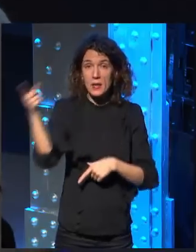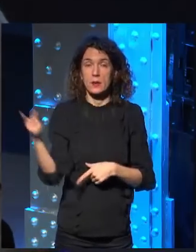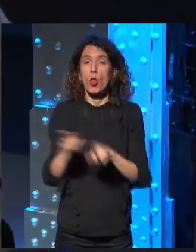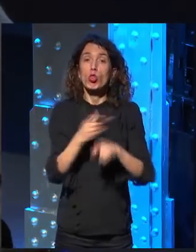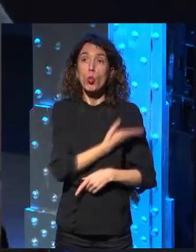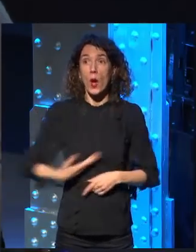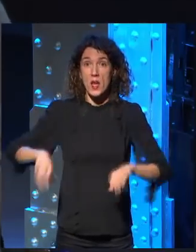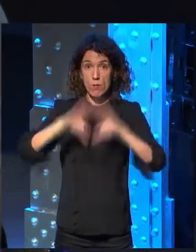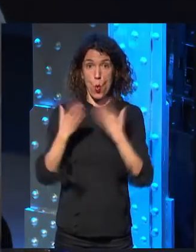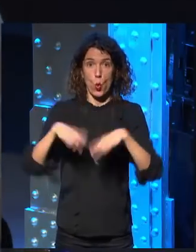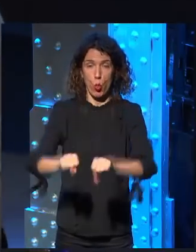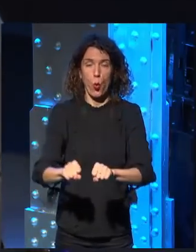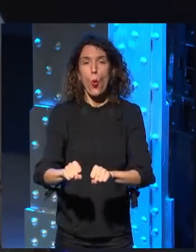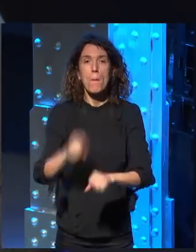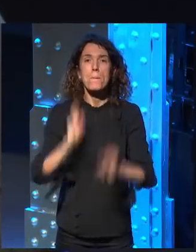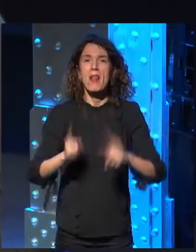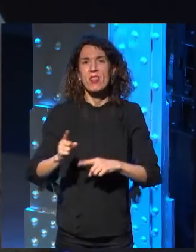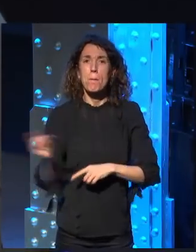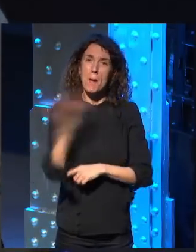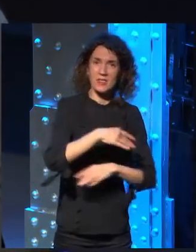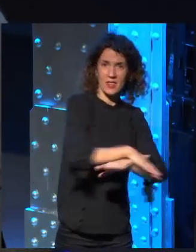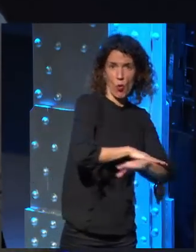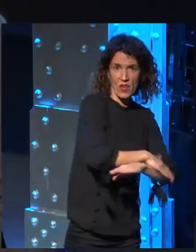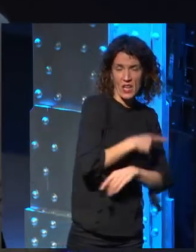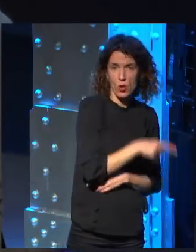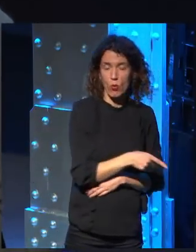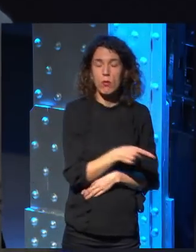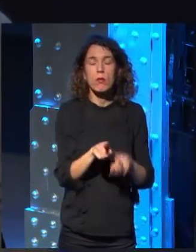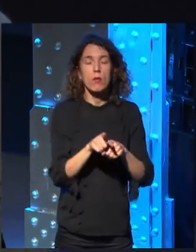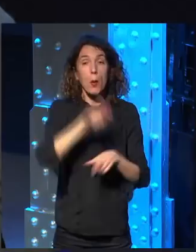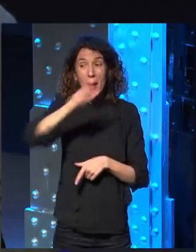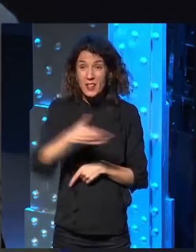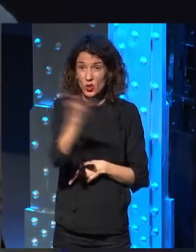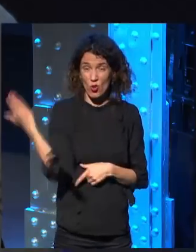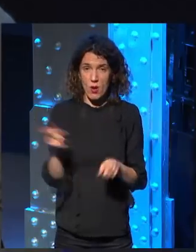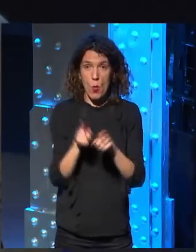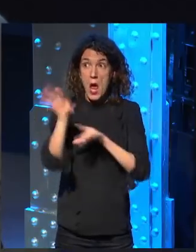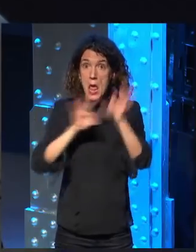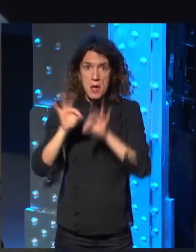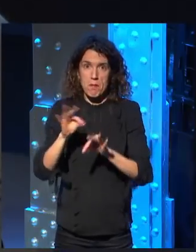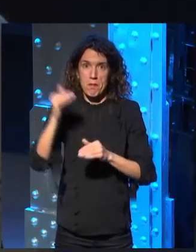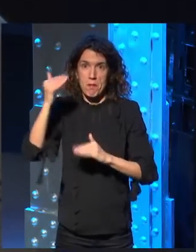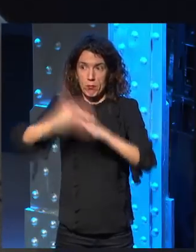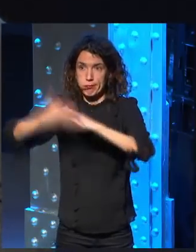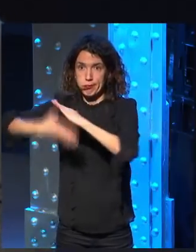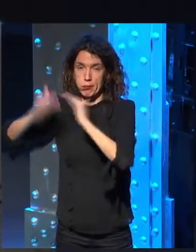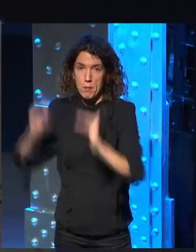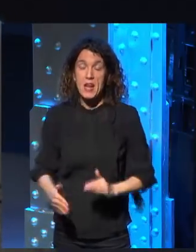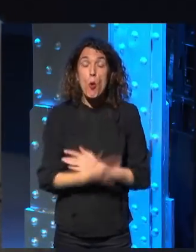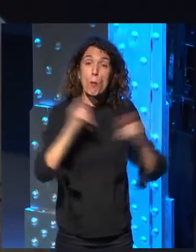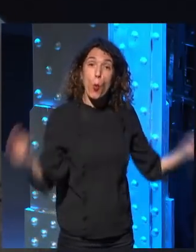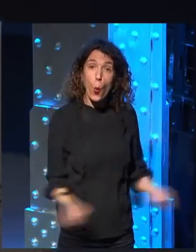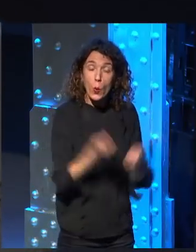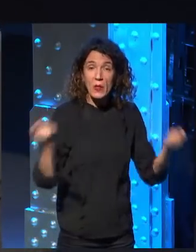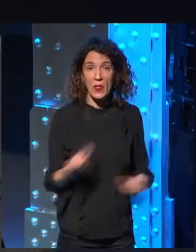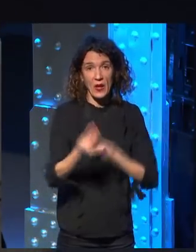son dueñas del mundo, mandan más que los gobiernos y todo eso. Es decir, cada vez el ciudadano tiene menos, pero cada vez la publicidad